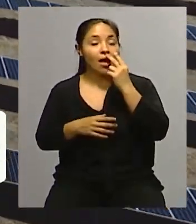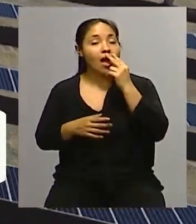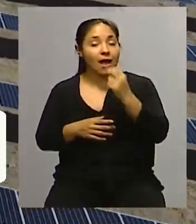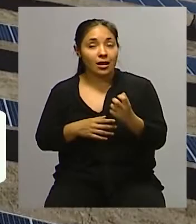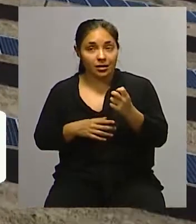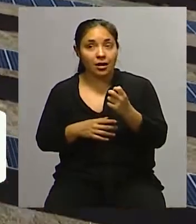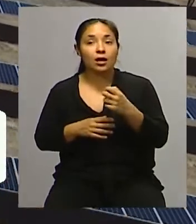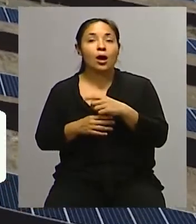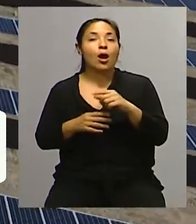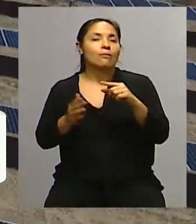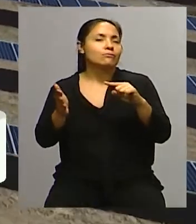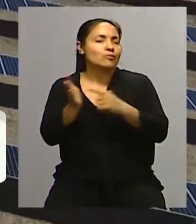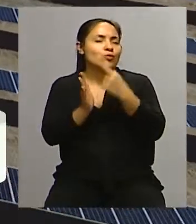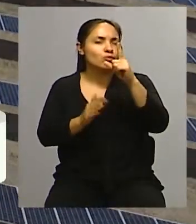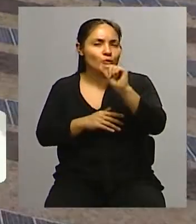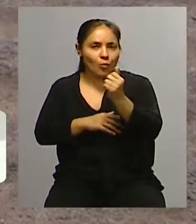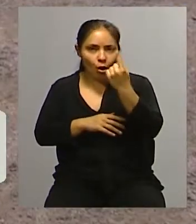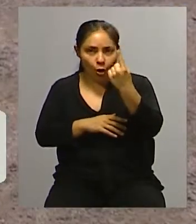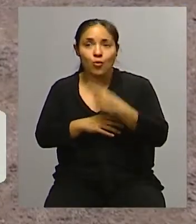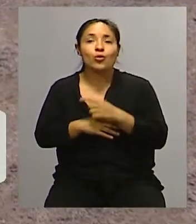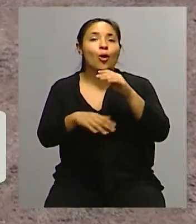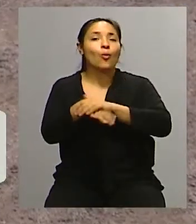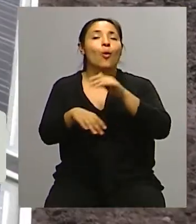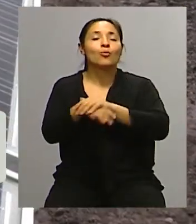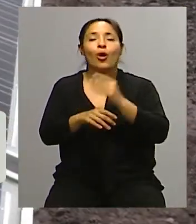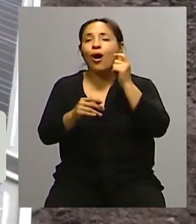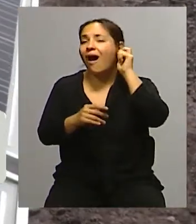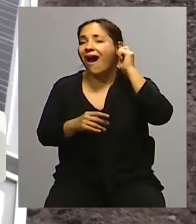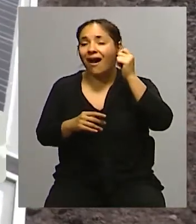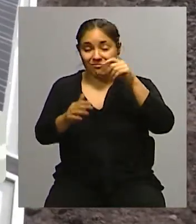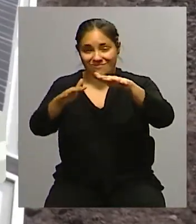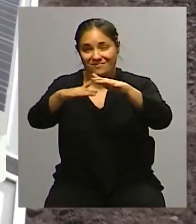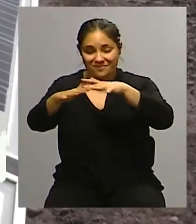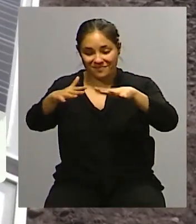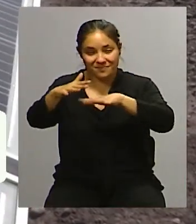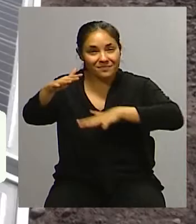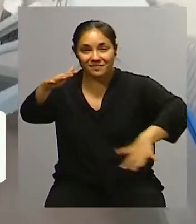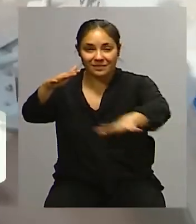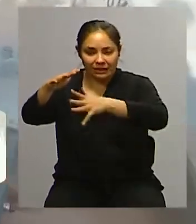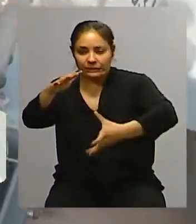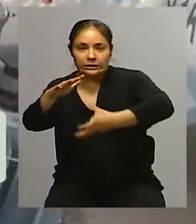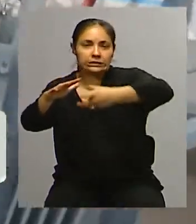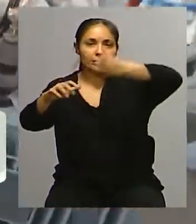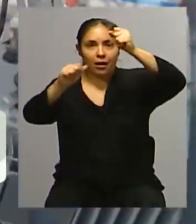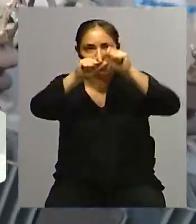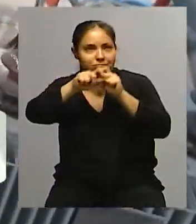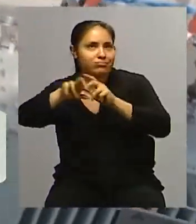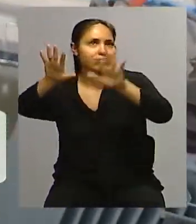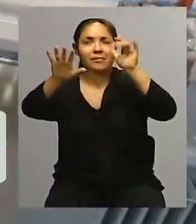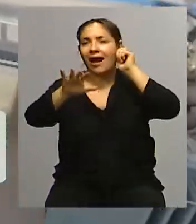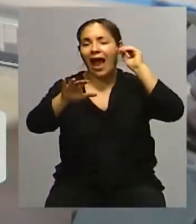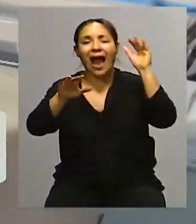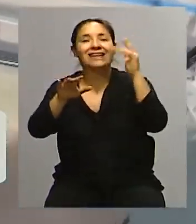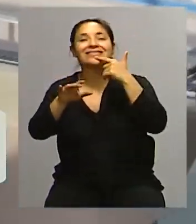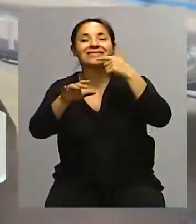ítem número 1 en cuanto a gases de efecto invernadero, es el gran tema, en ese sentido Argentina está exactamente igual, todo